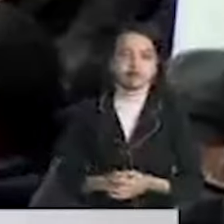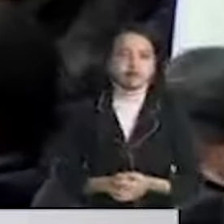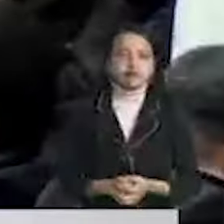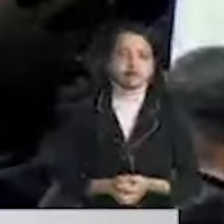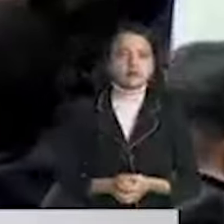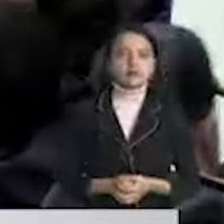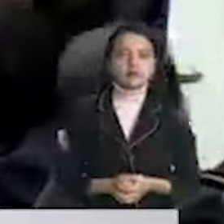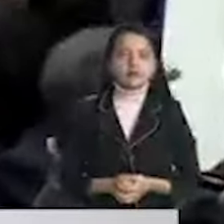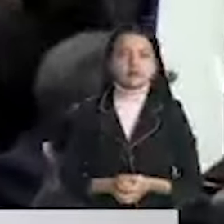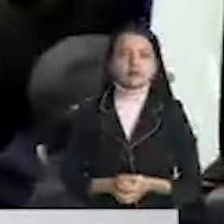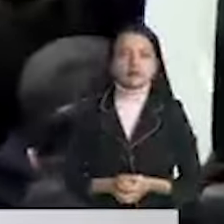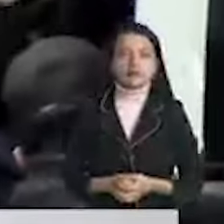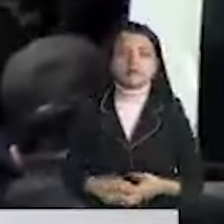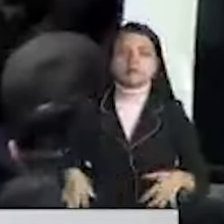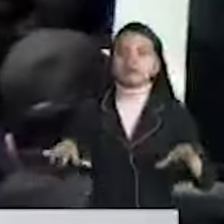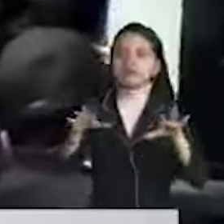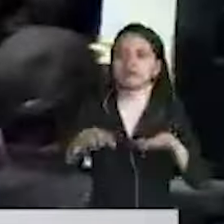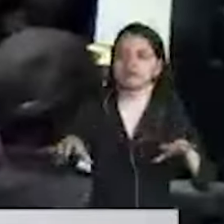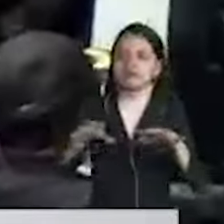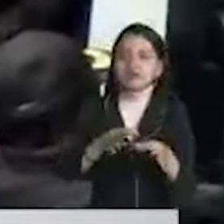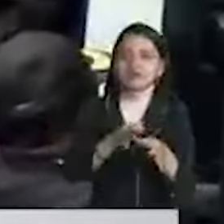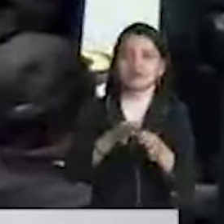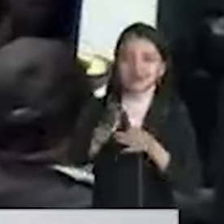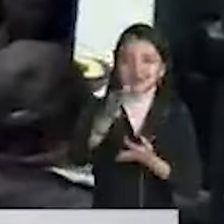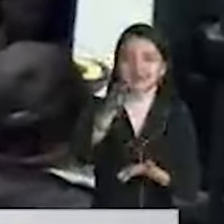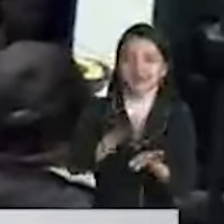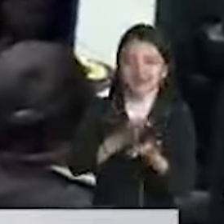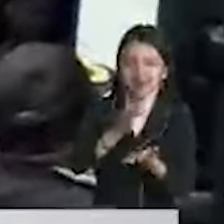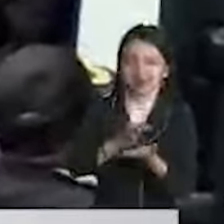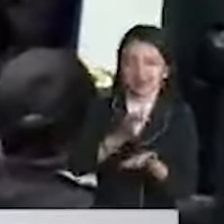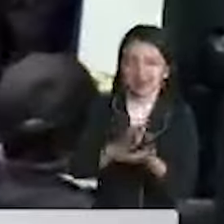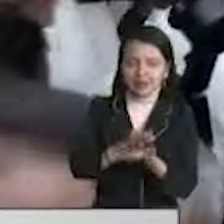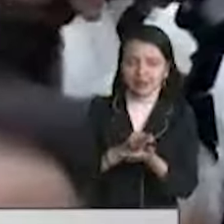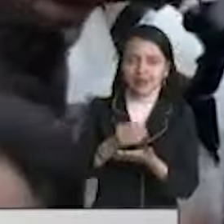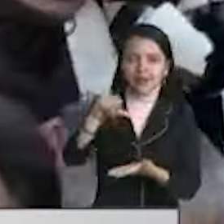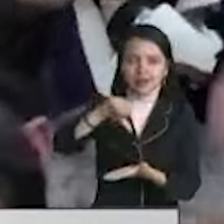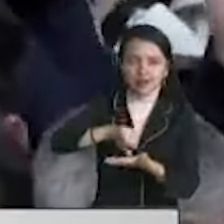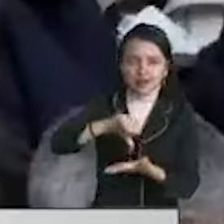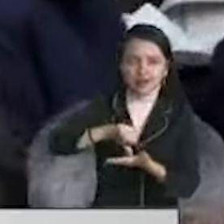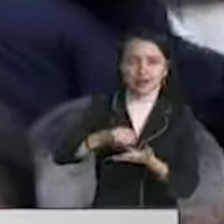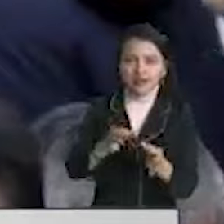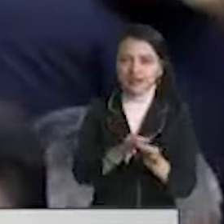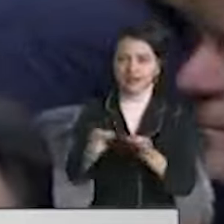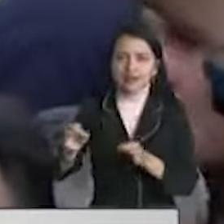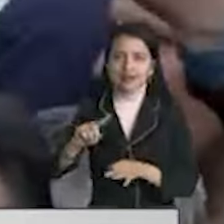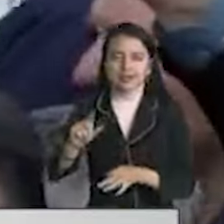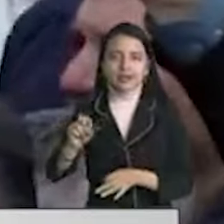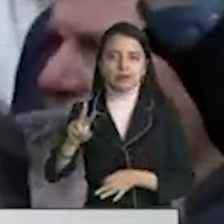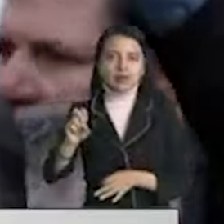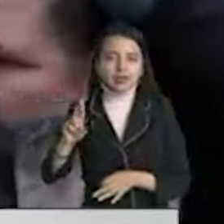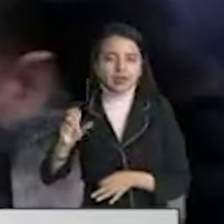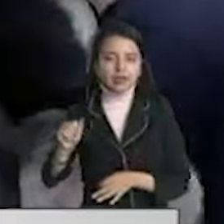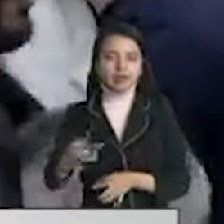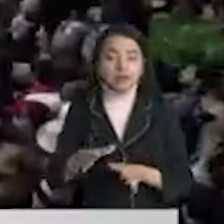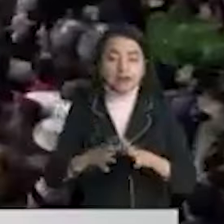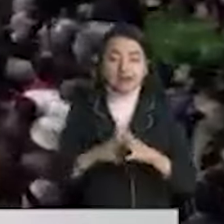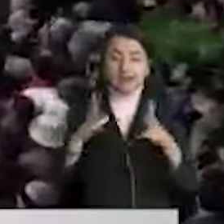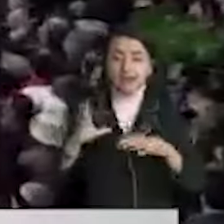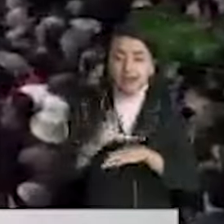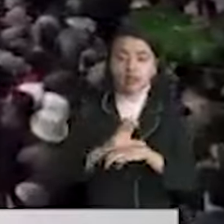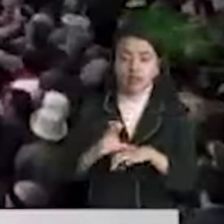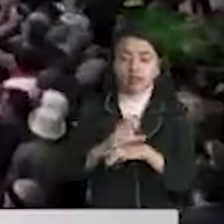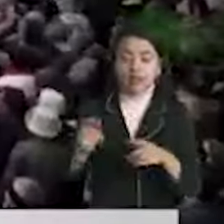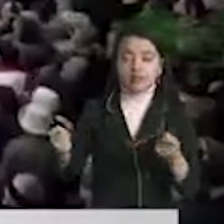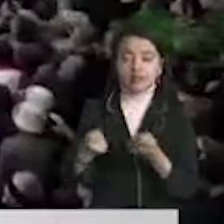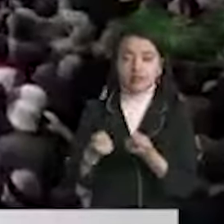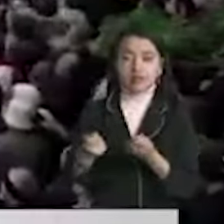Los actos dieron comienzo en Tabriz, la capital de la noroccidental provincia de Azerbaiyán Oriental y la ciudad más grande cerca